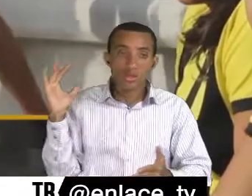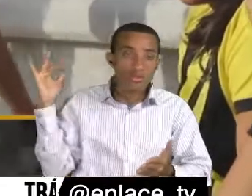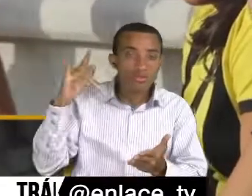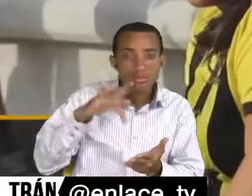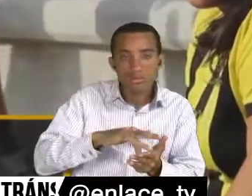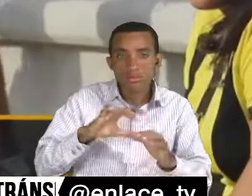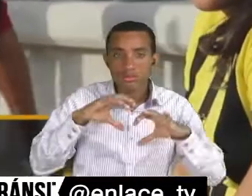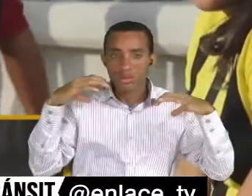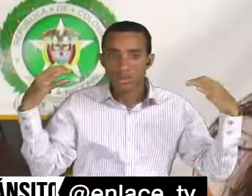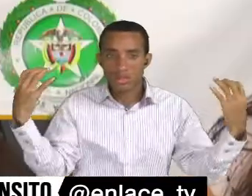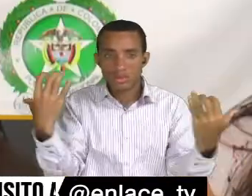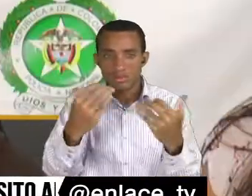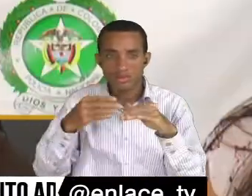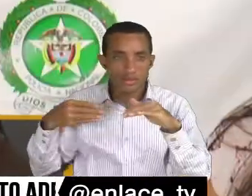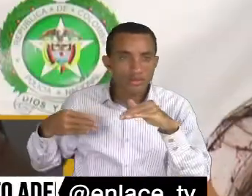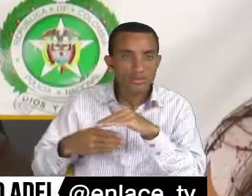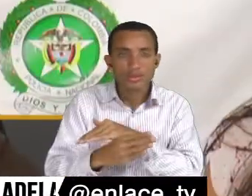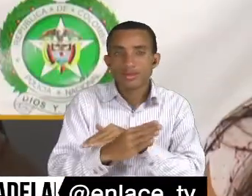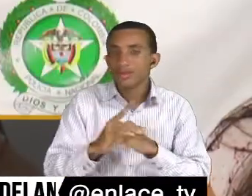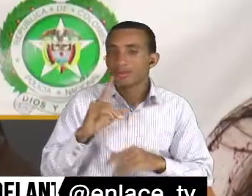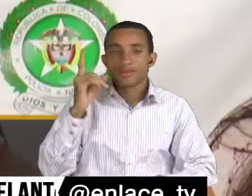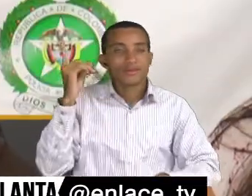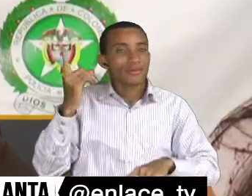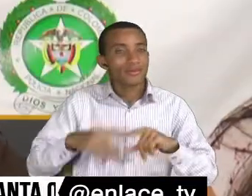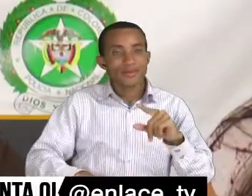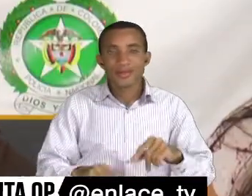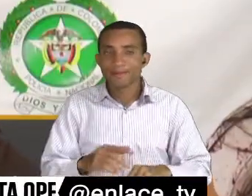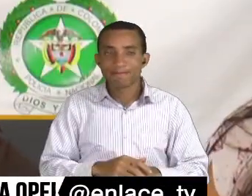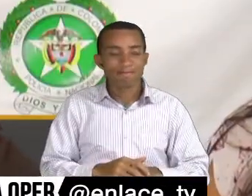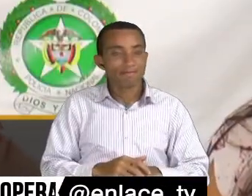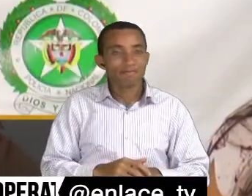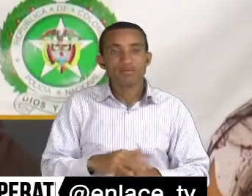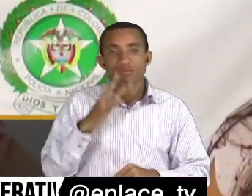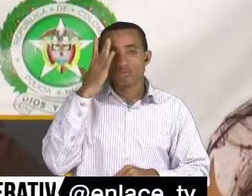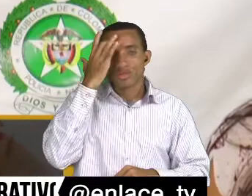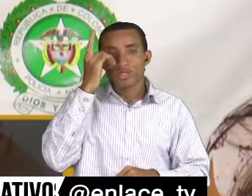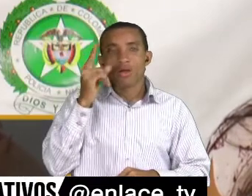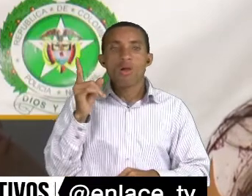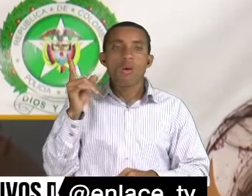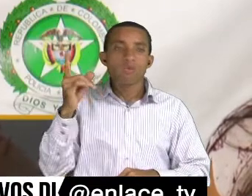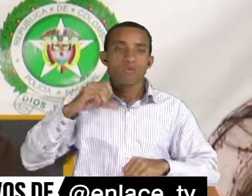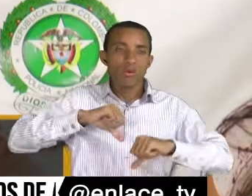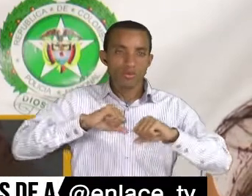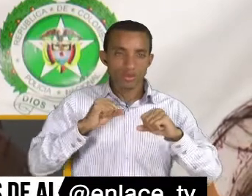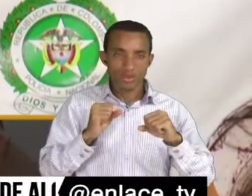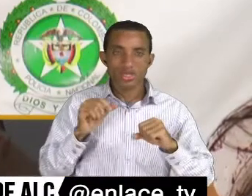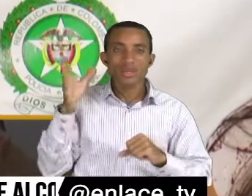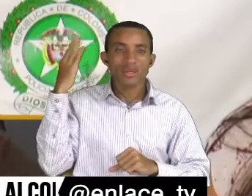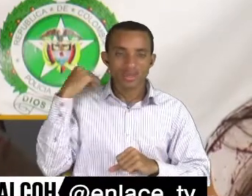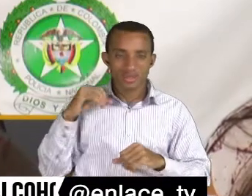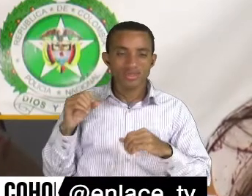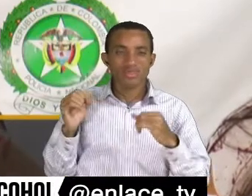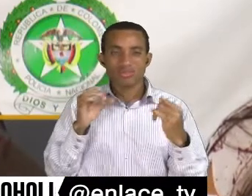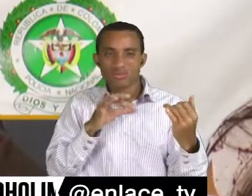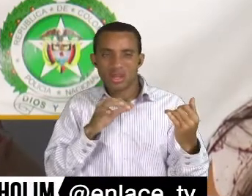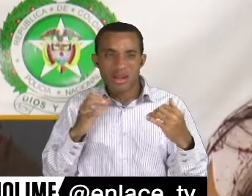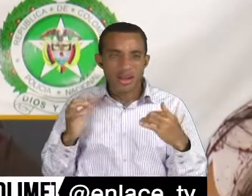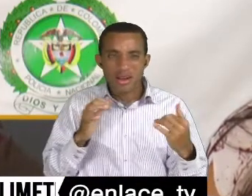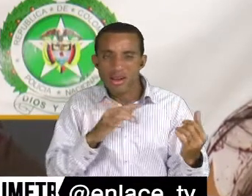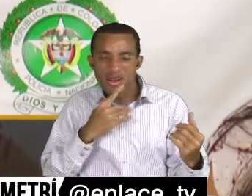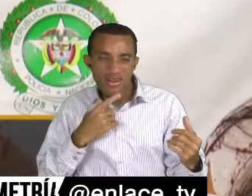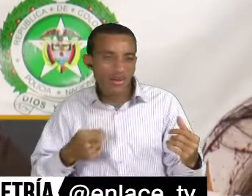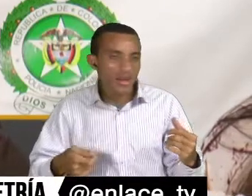razones. Esto se da pues en solidaridad a Bogotá, teniendo en cuenta que ya se presentaron unos desmanes, unos desórdenes públicos